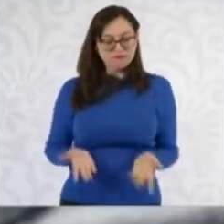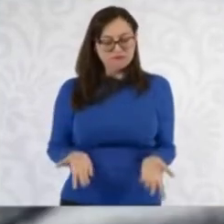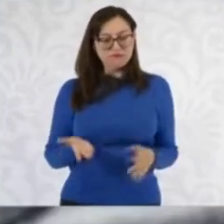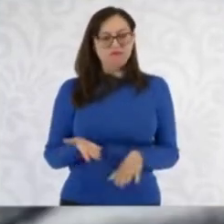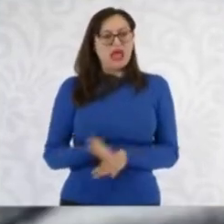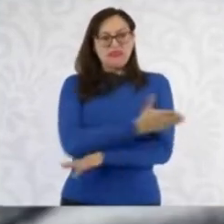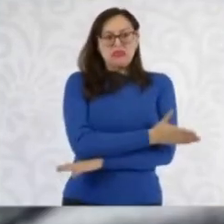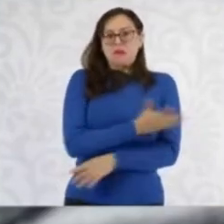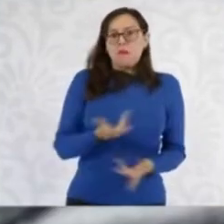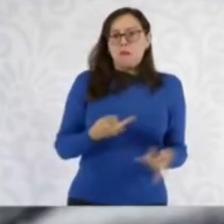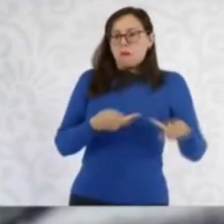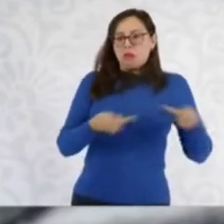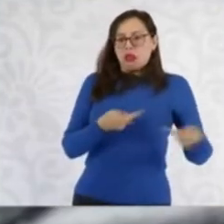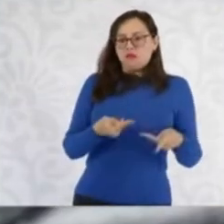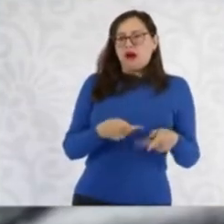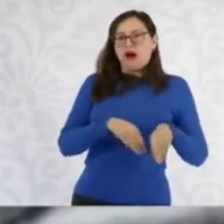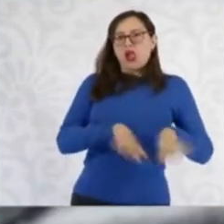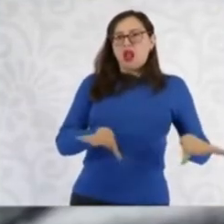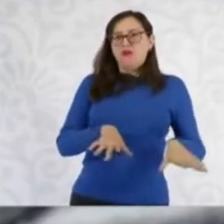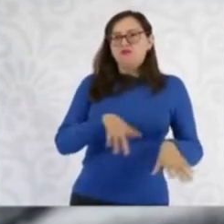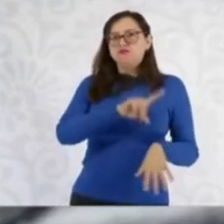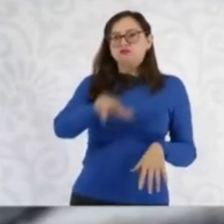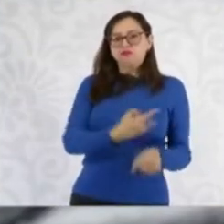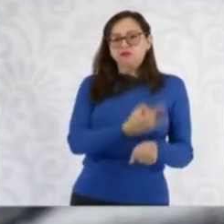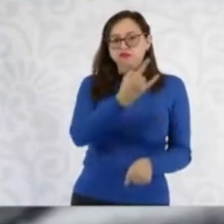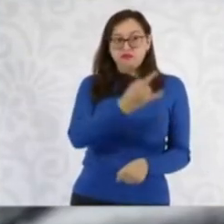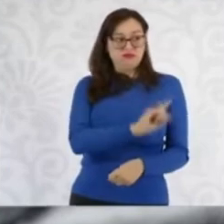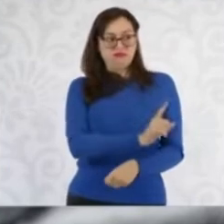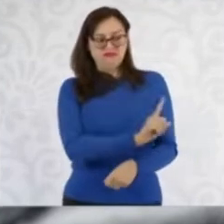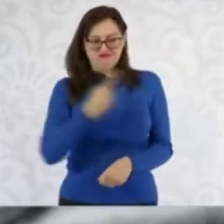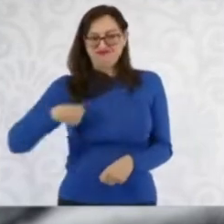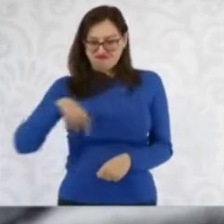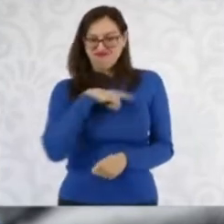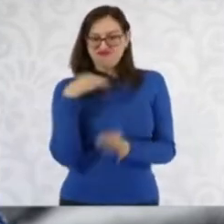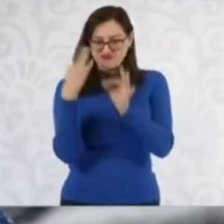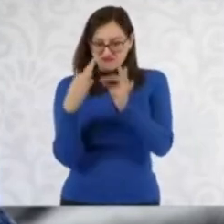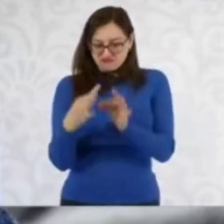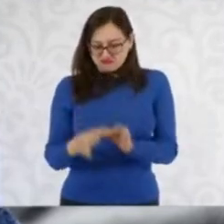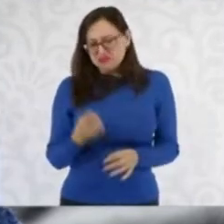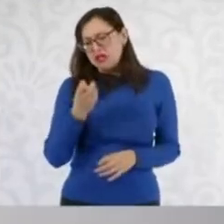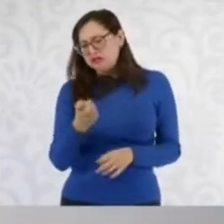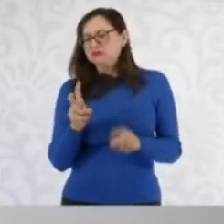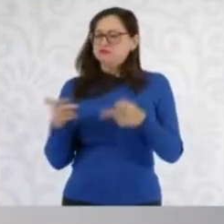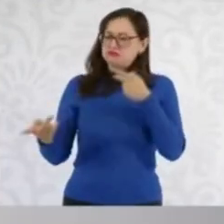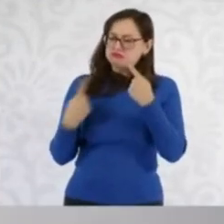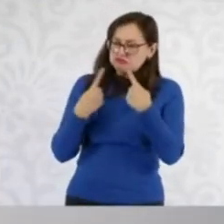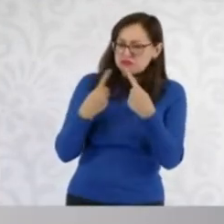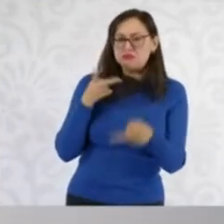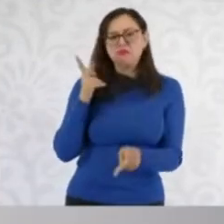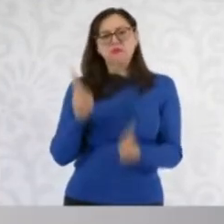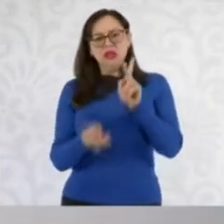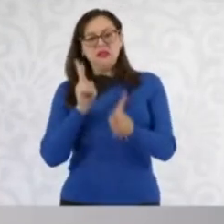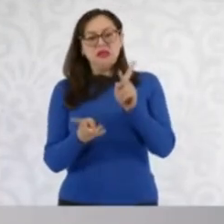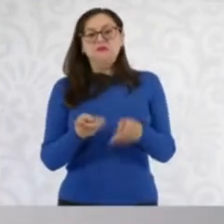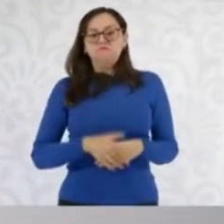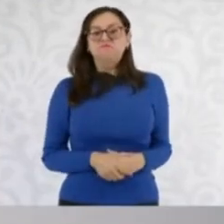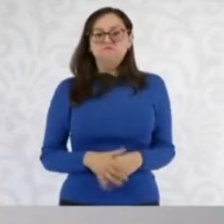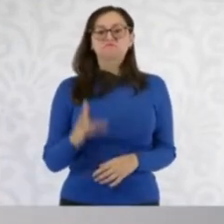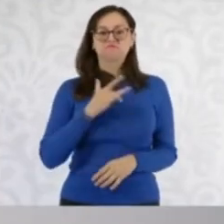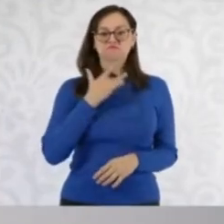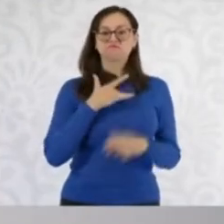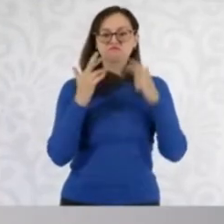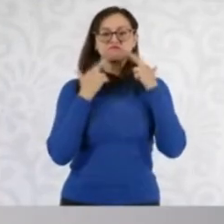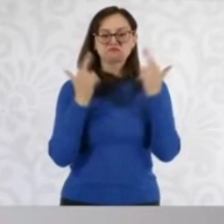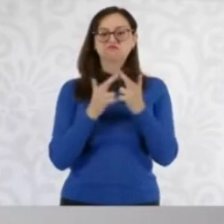nada. Entonces, eso fue de lo que hablamos, hicieron varias preguntas de algunos temas y creo que fue una buena